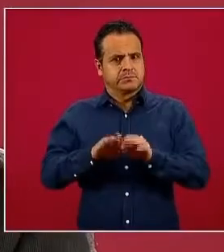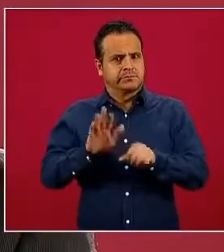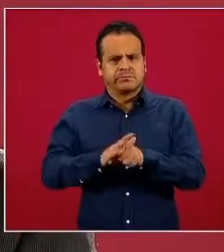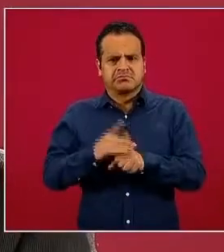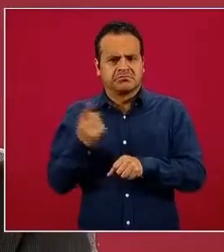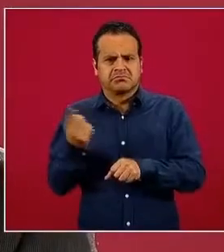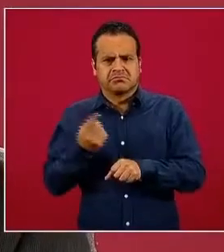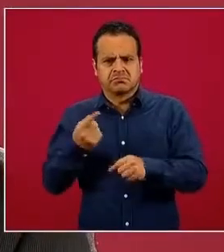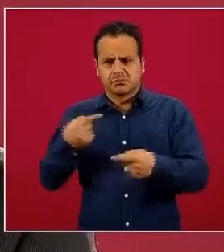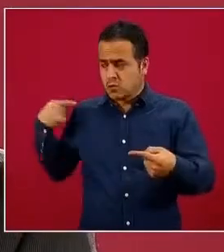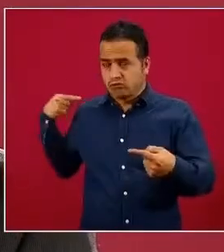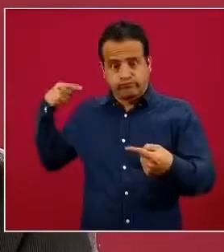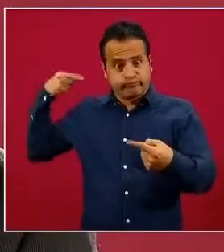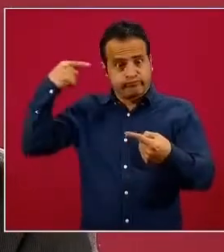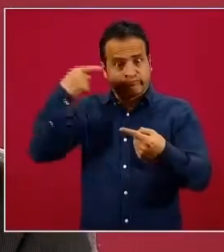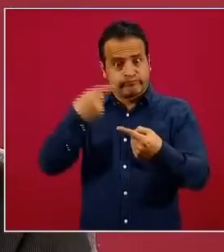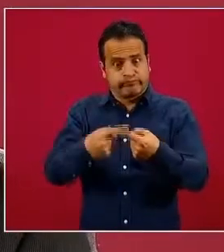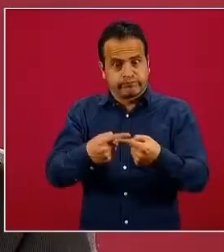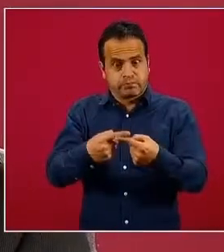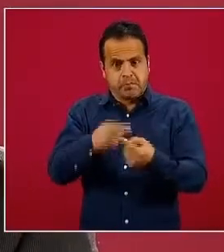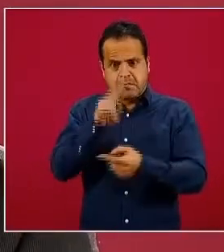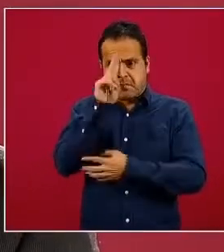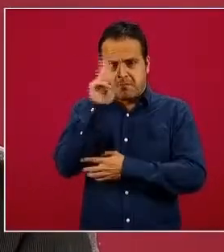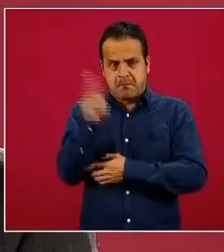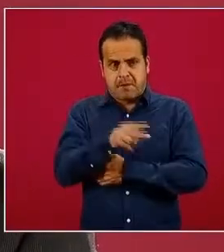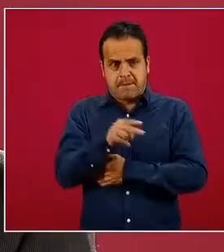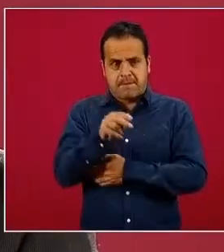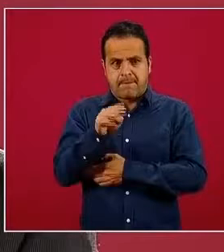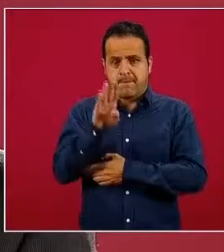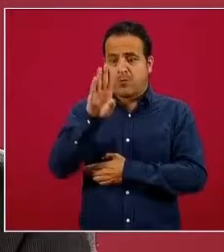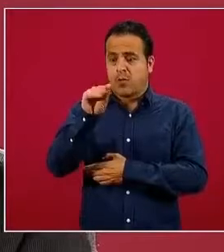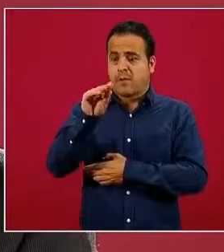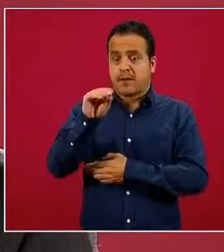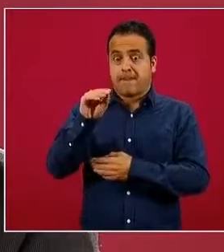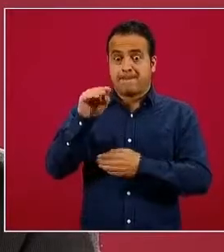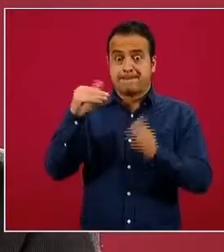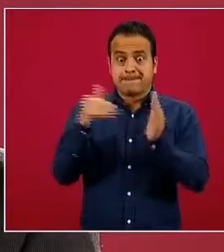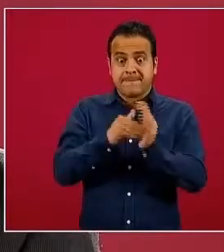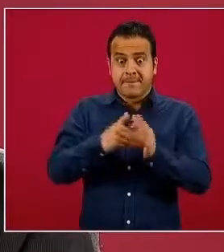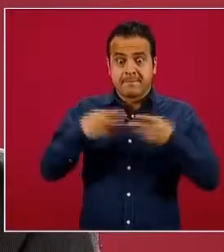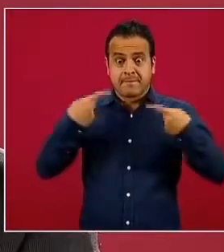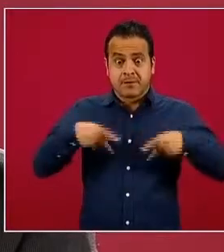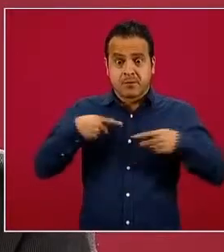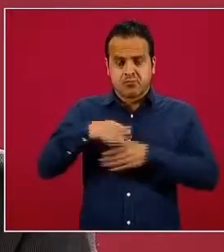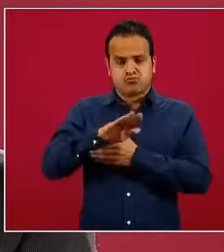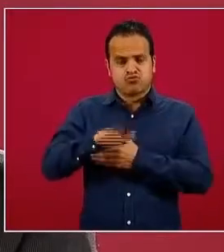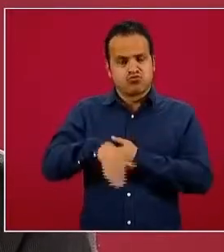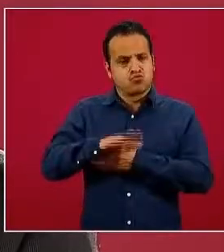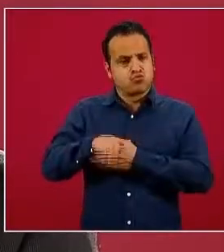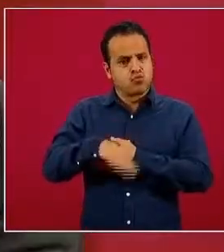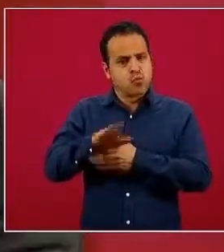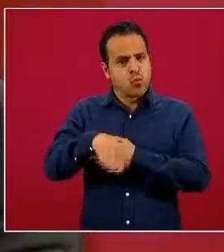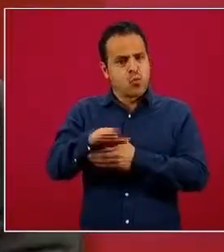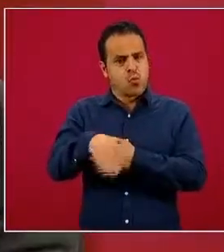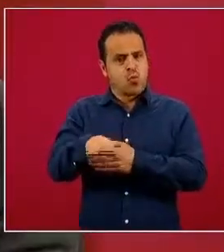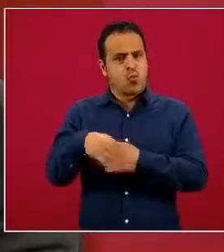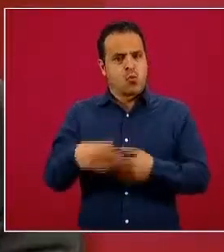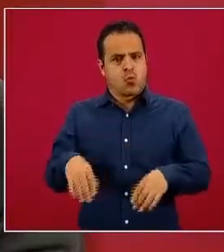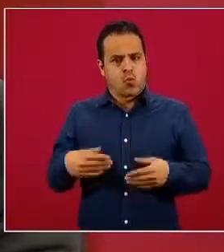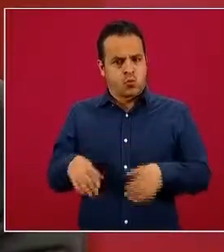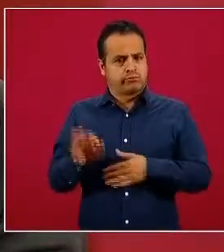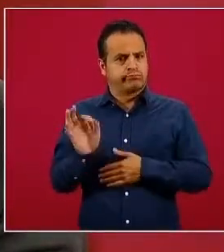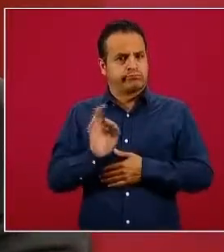perdido a más de 90,000 personas mexicanas, posiblemente otras tantas que están